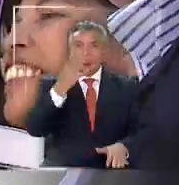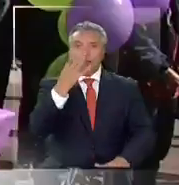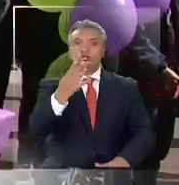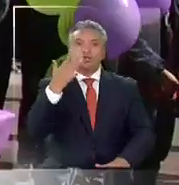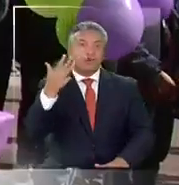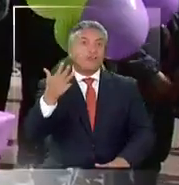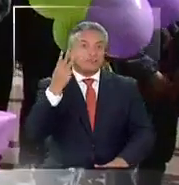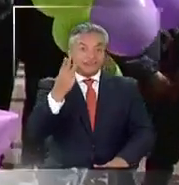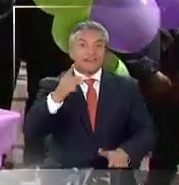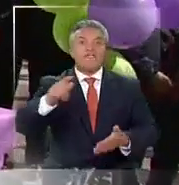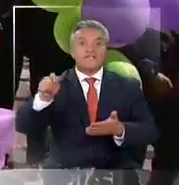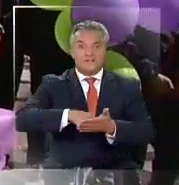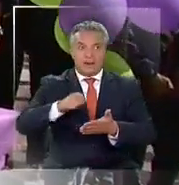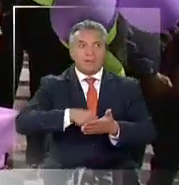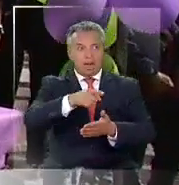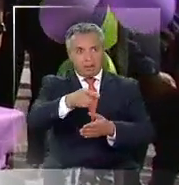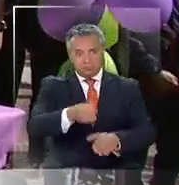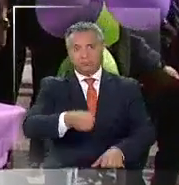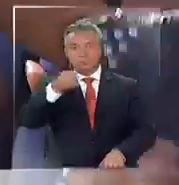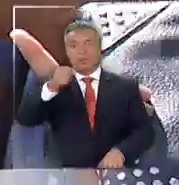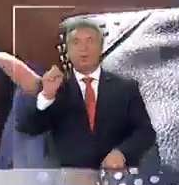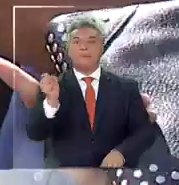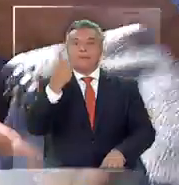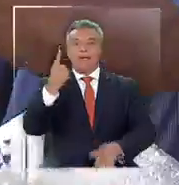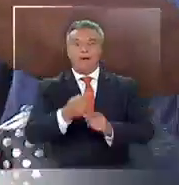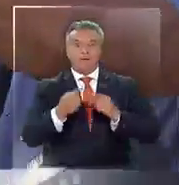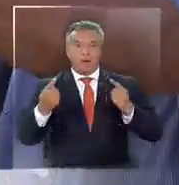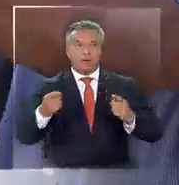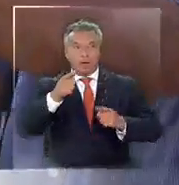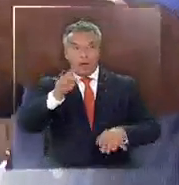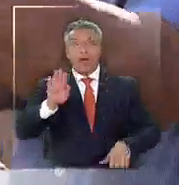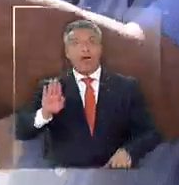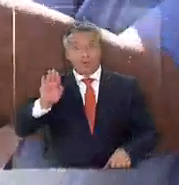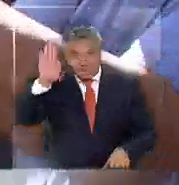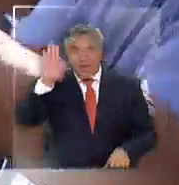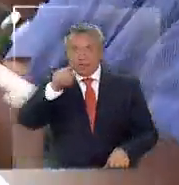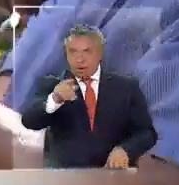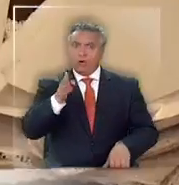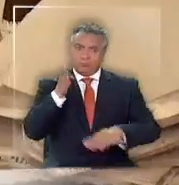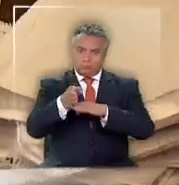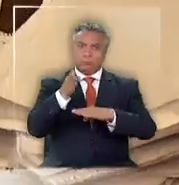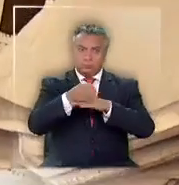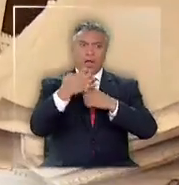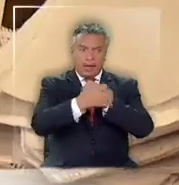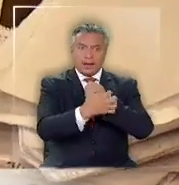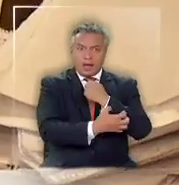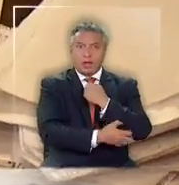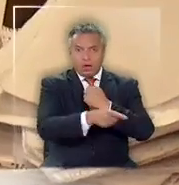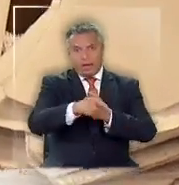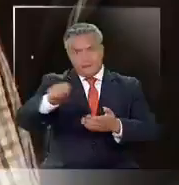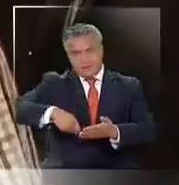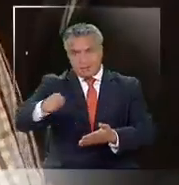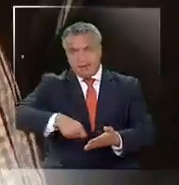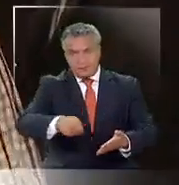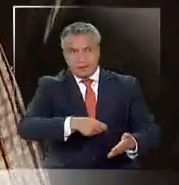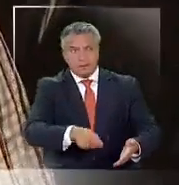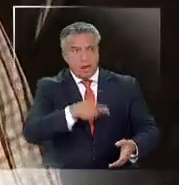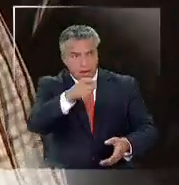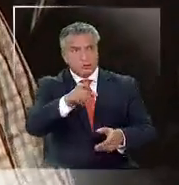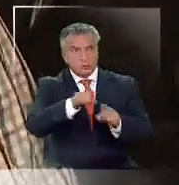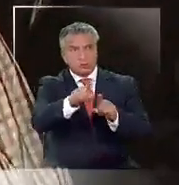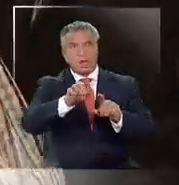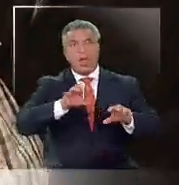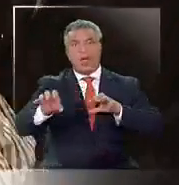33.493 firmas que lo instalan en primera vuelta. El candidato dio el vamos a una gira por regiones para conseguirlas y en medio de sus